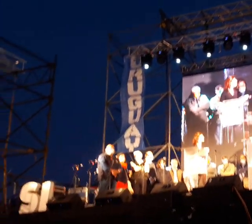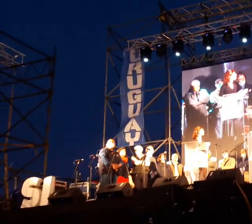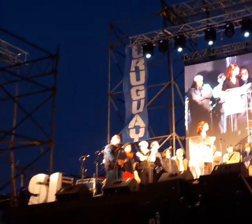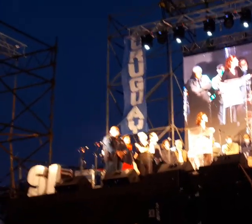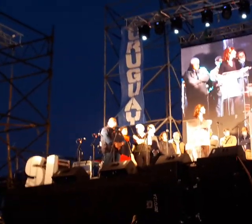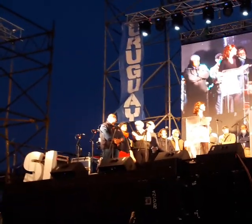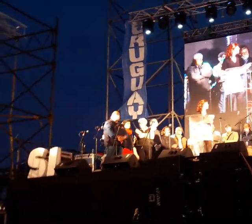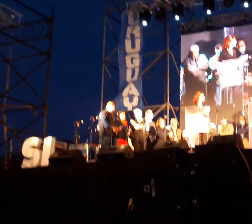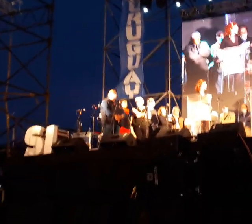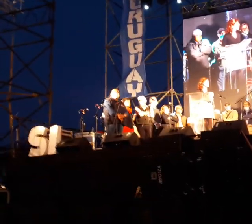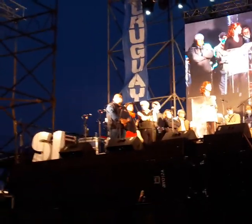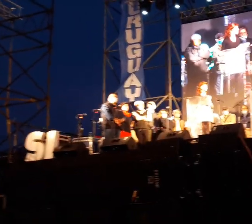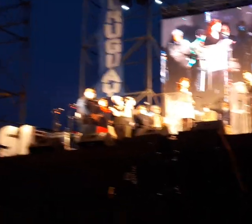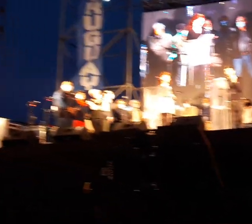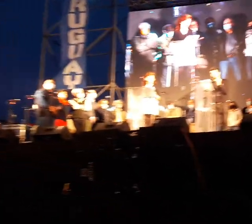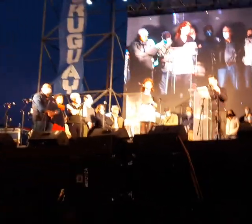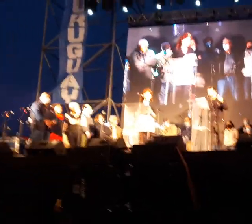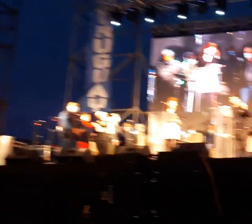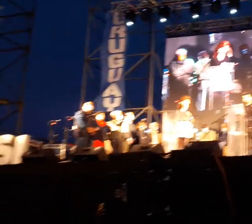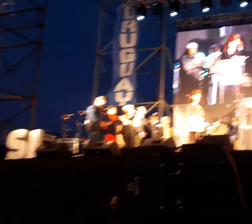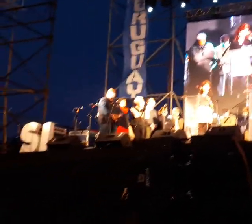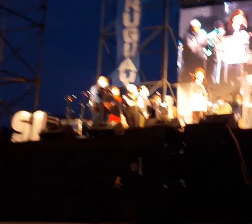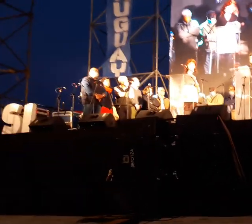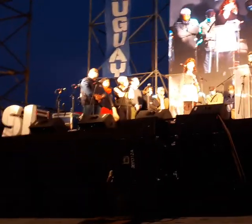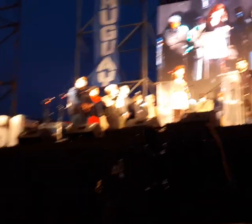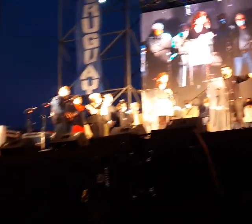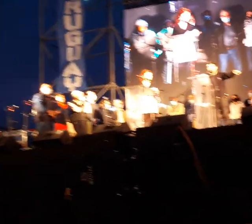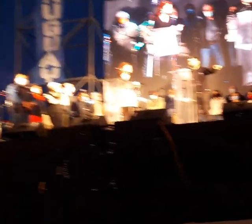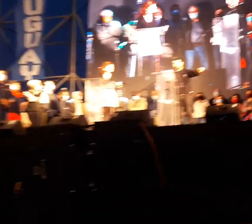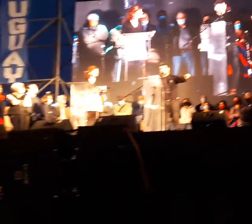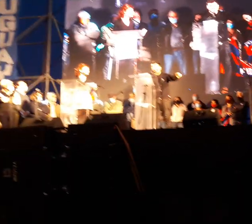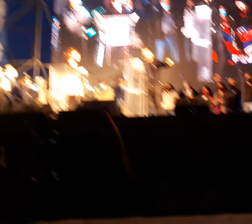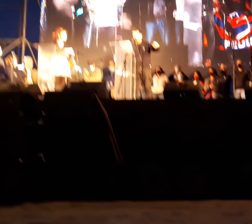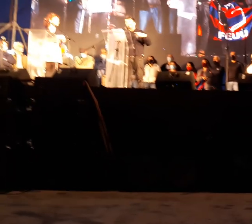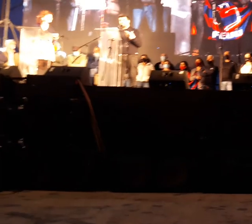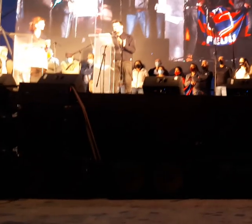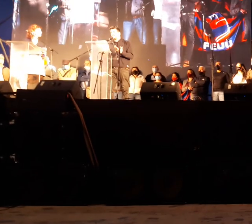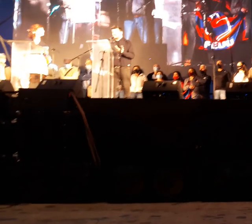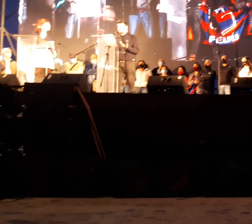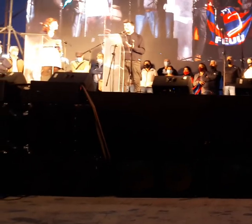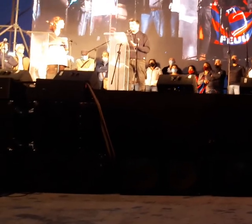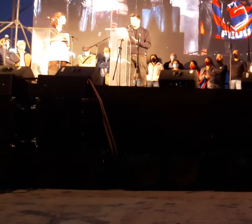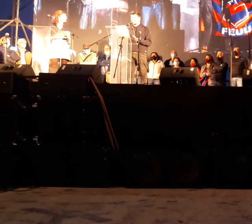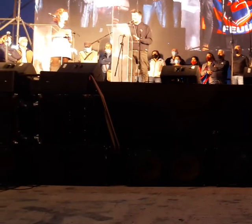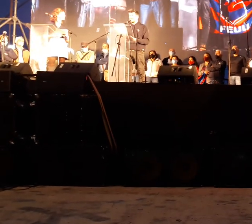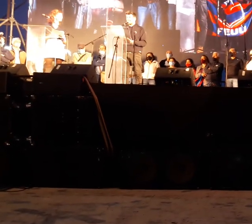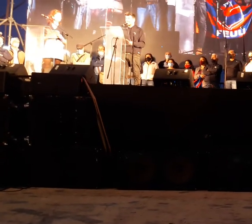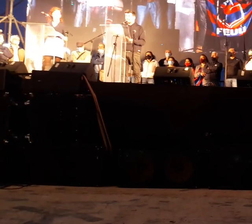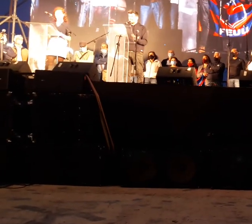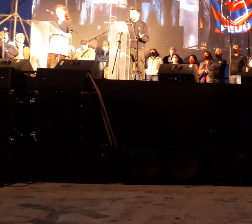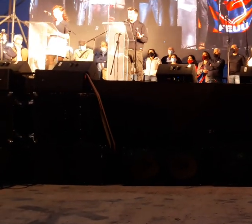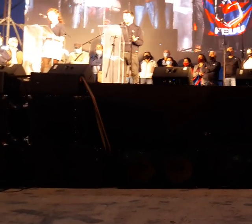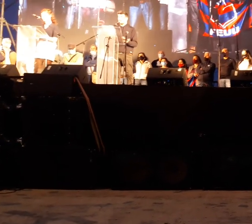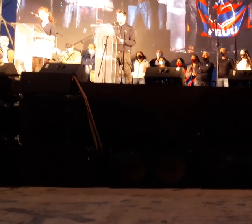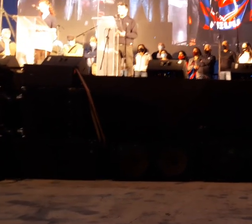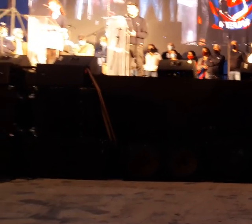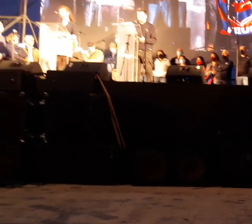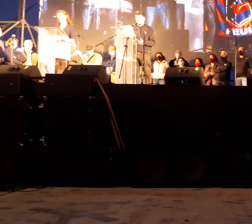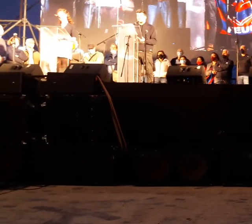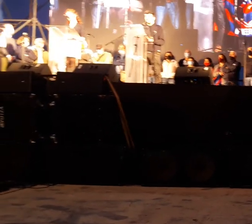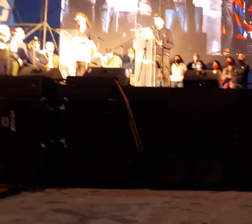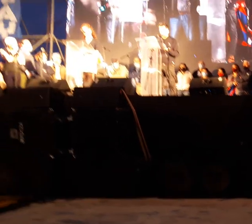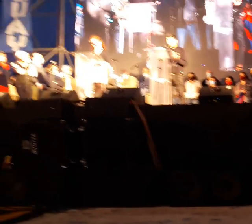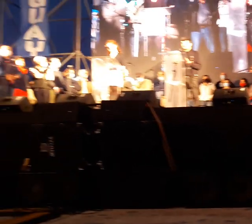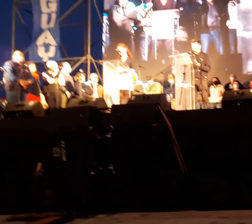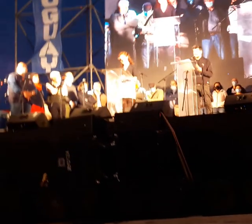recreación en los momentos más críticos de la pandemia si no hubiésemos tenido los servicios de Antel? ¿Es bueno para un país y para la gente de menos recursos que